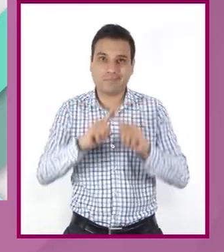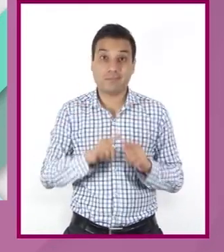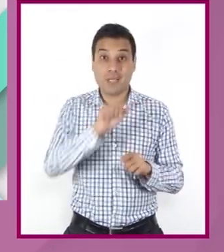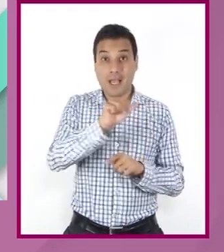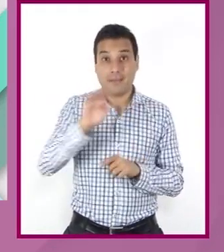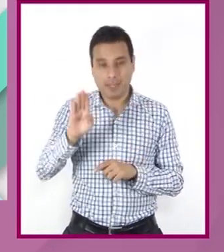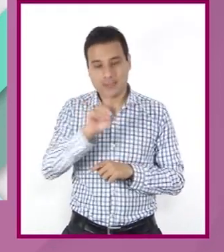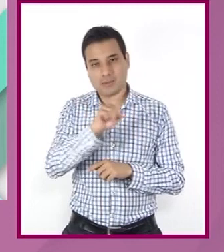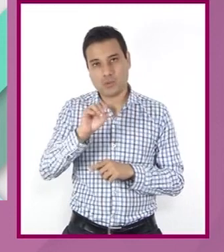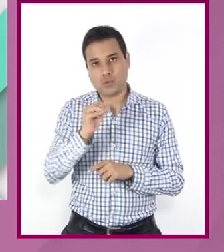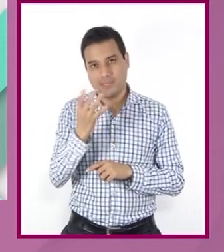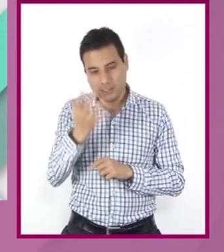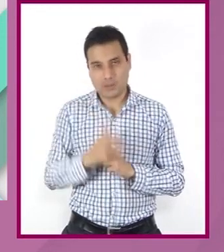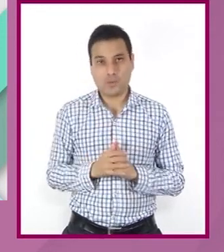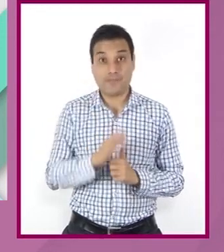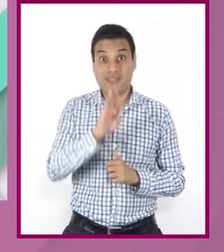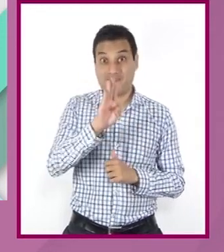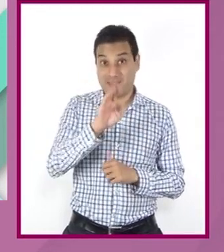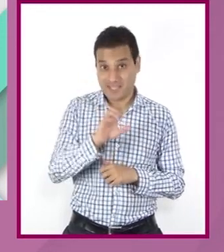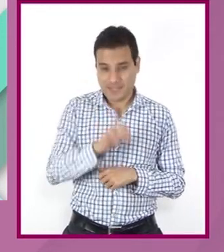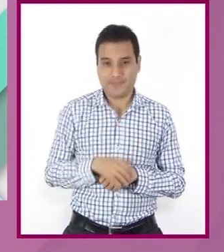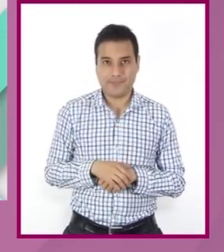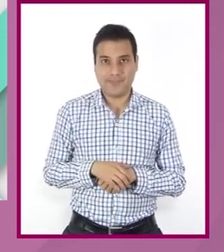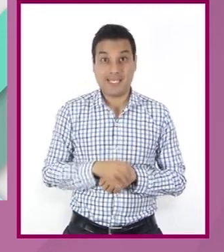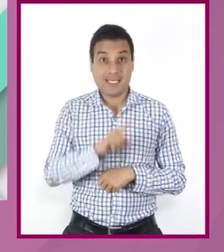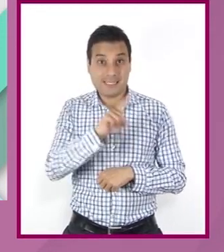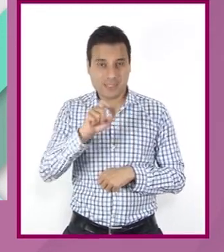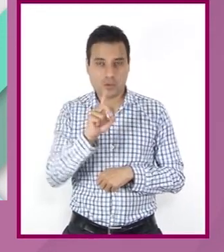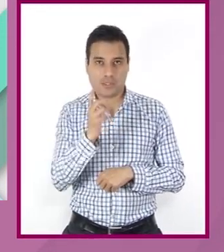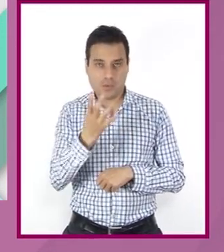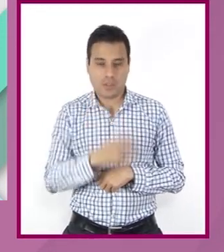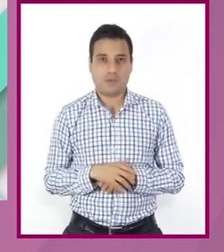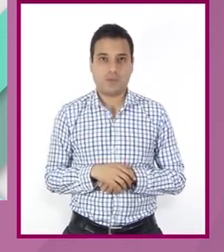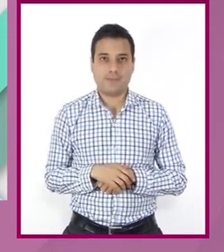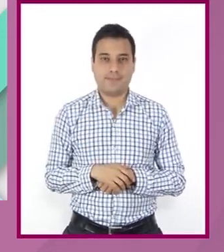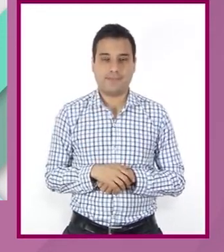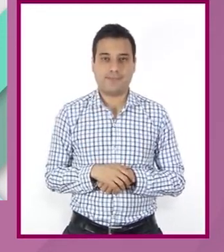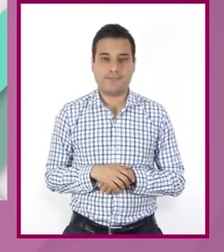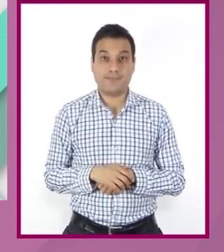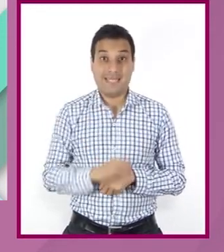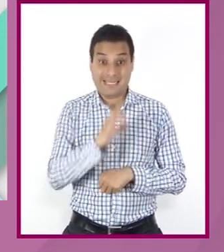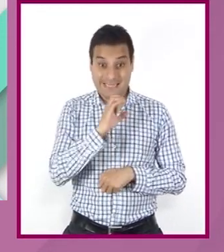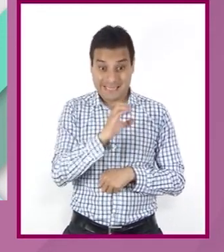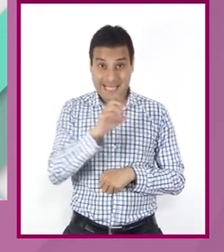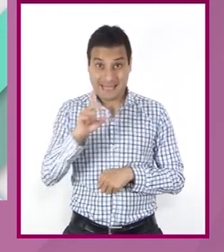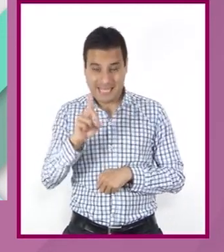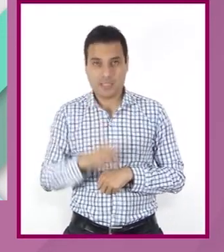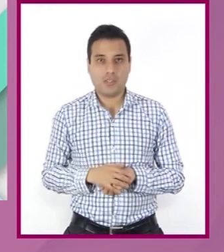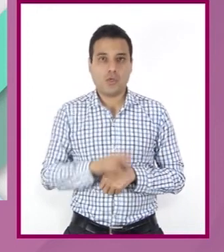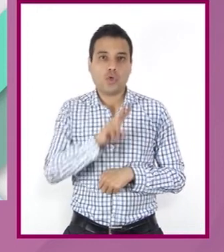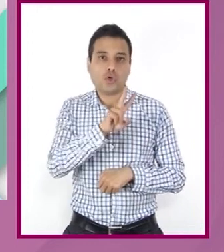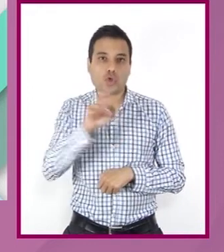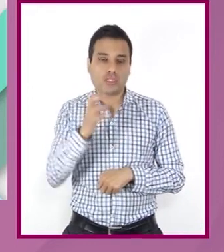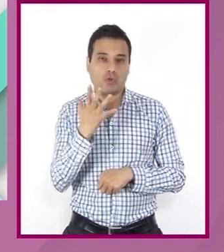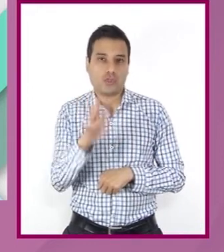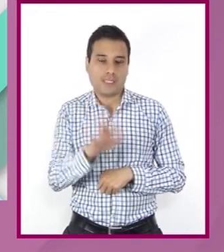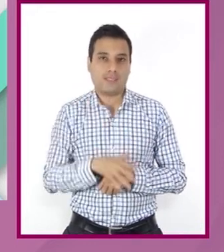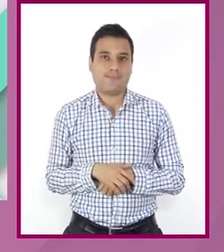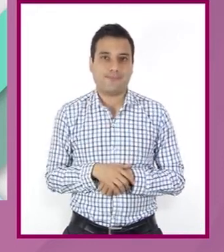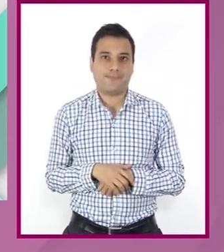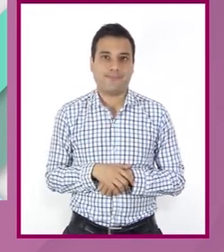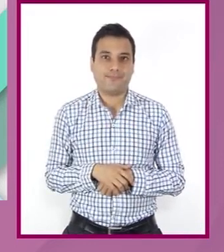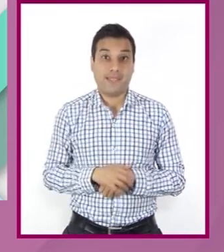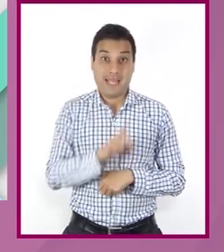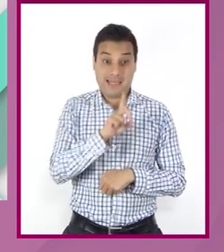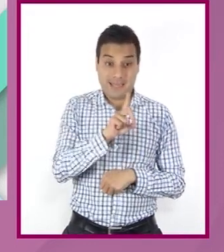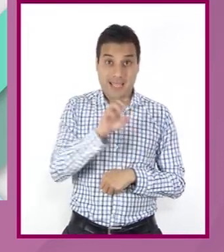195 metros. El segmento BC, 134 metros. El segmento CD, 210 metros. El